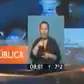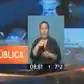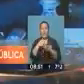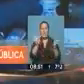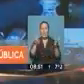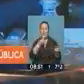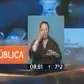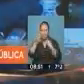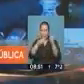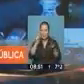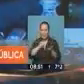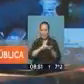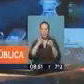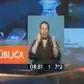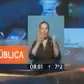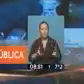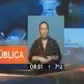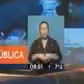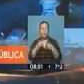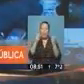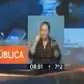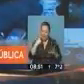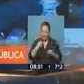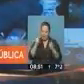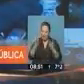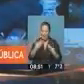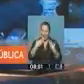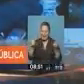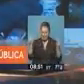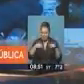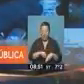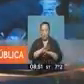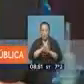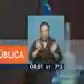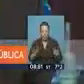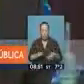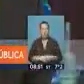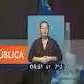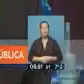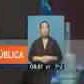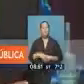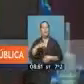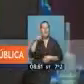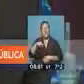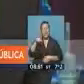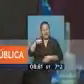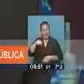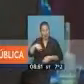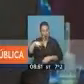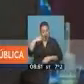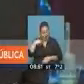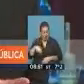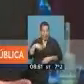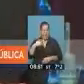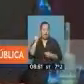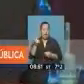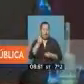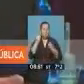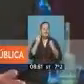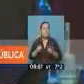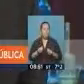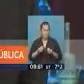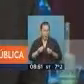Libertad de Expresión de la Cámara de Diputados. ¿Cómo le va? Buenos días. Gracias por acompañarnos. Bueno, esta jornada va a servir